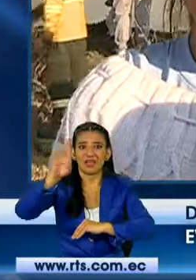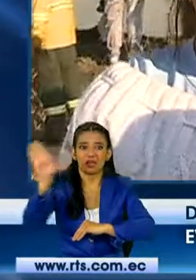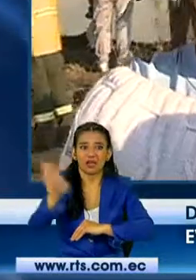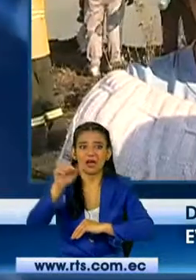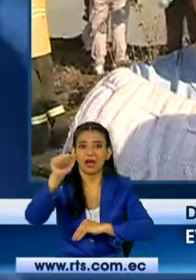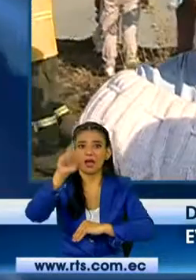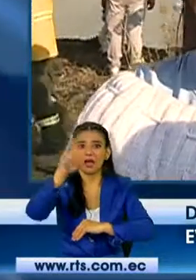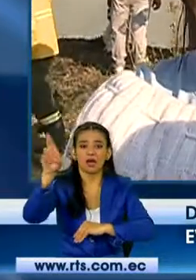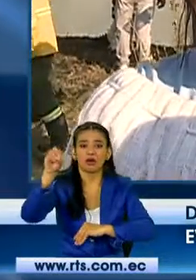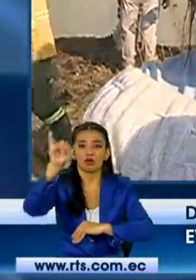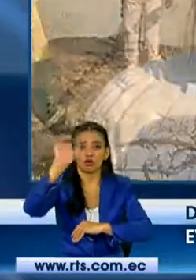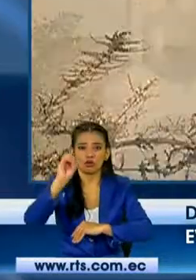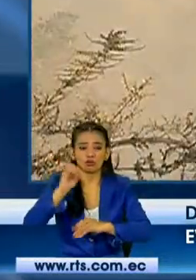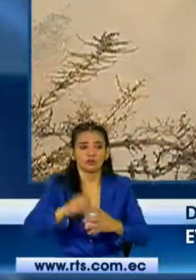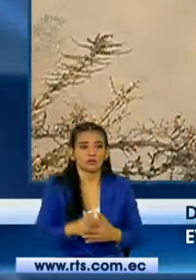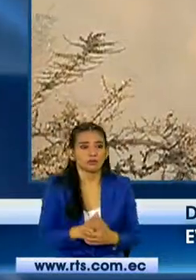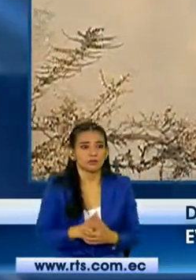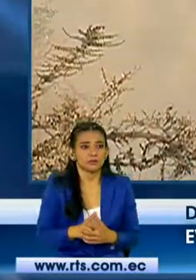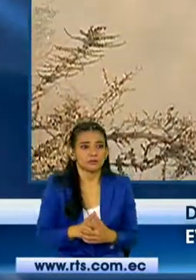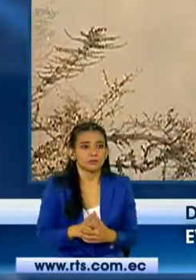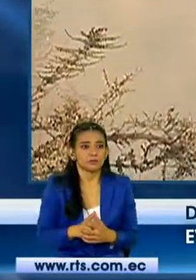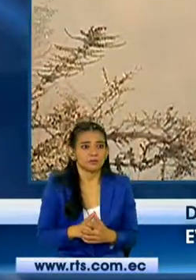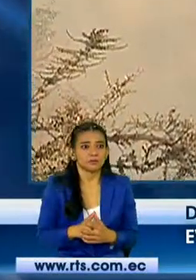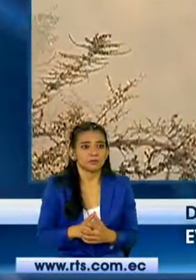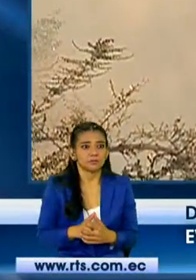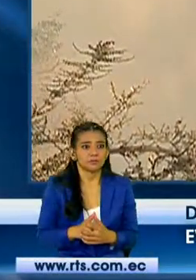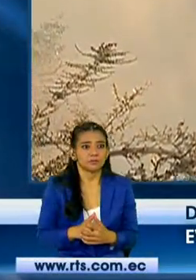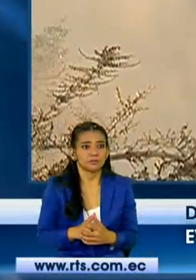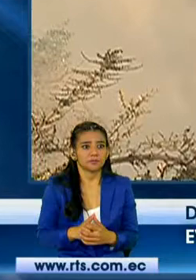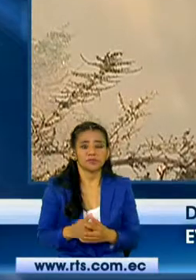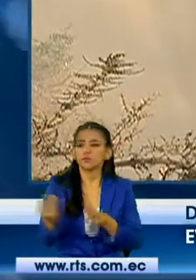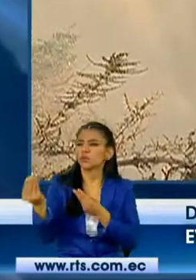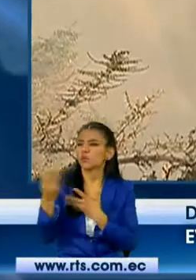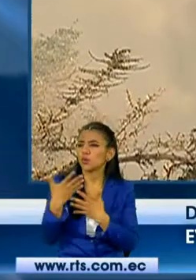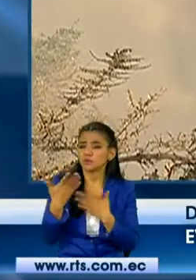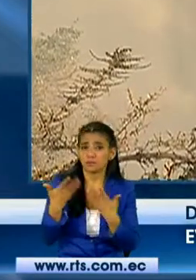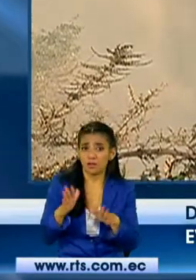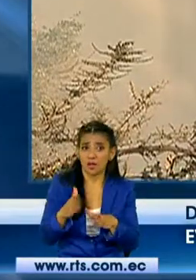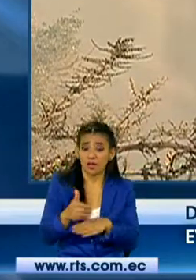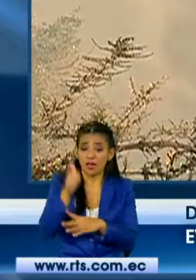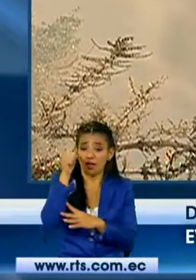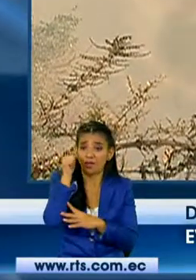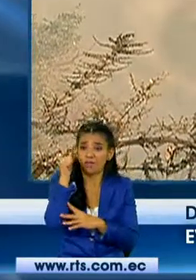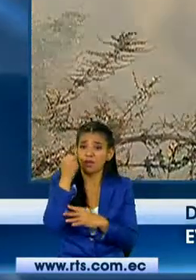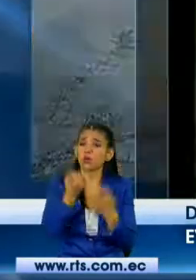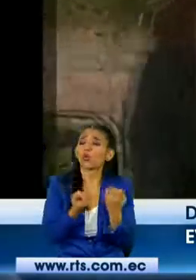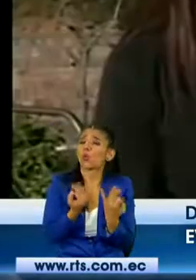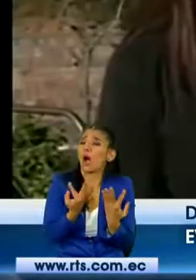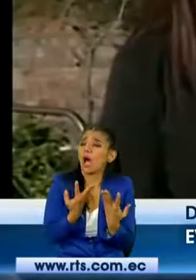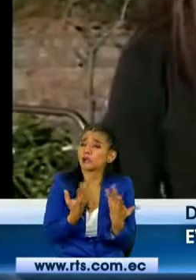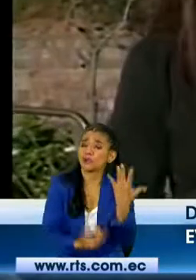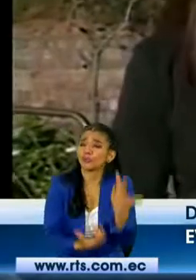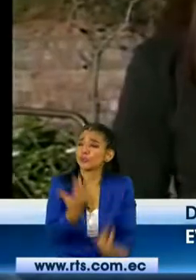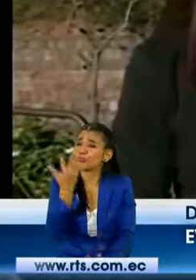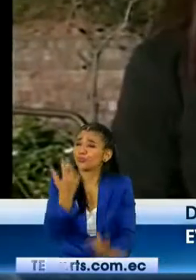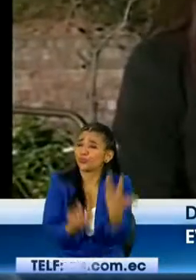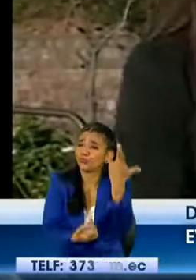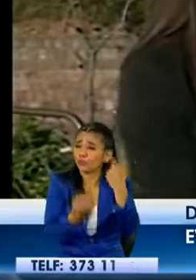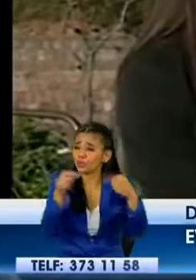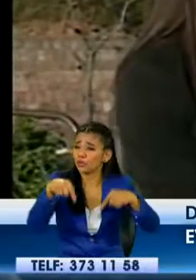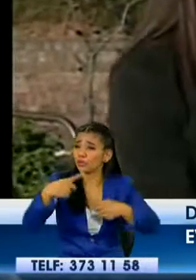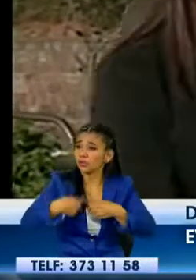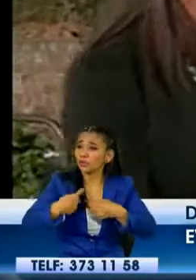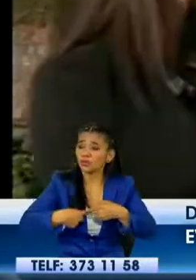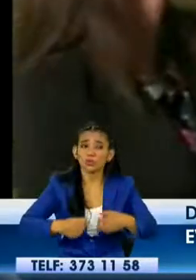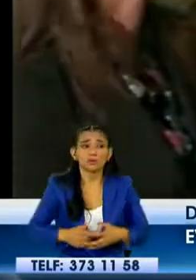Bomberos. Muy buenos días, comandante. Coméntenos un poco acerca de estos antecedentes del día de ayer. ¿Cuántos incendios más o menos se registraron en la